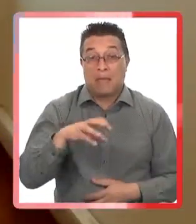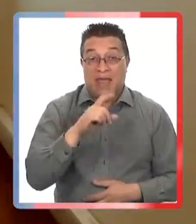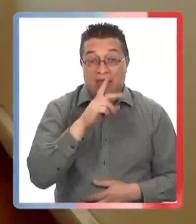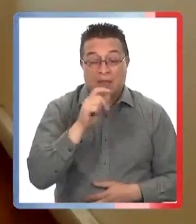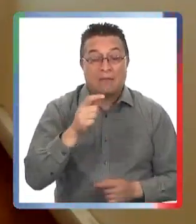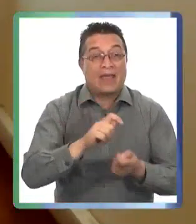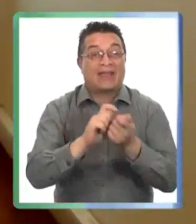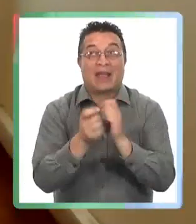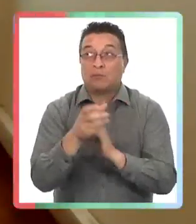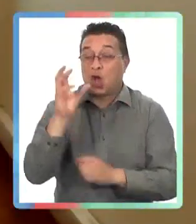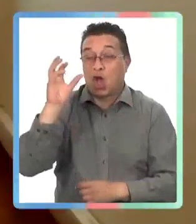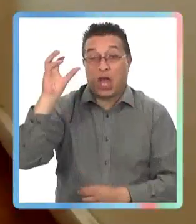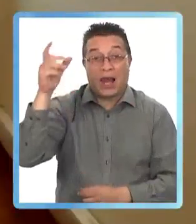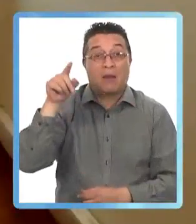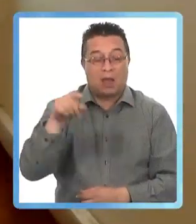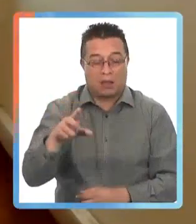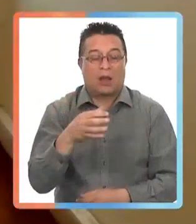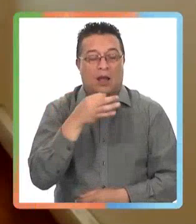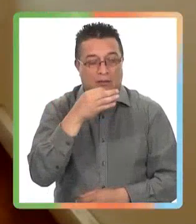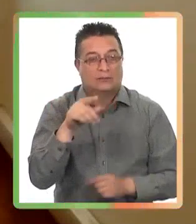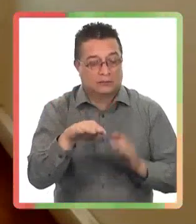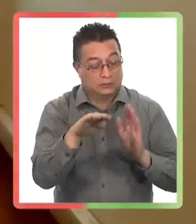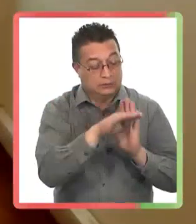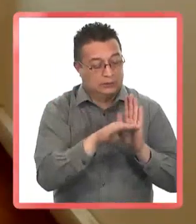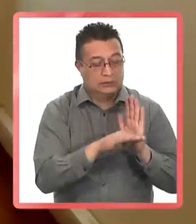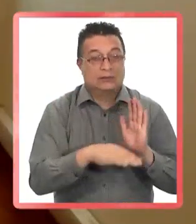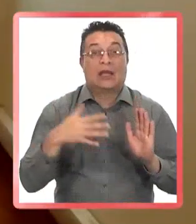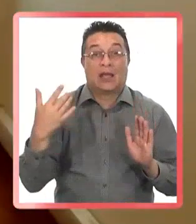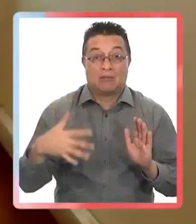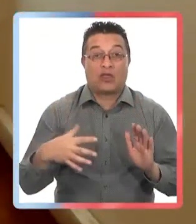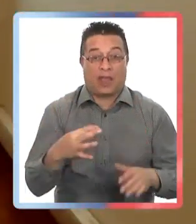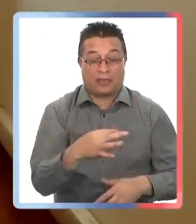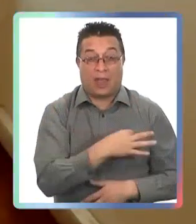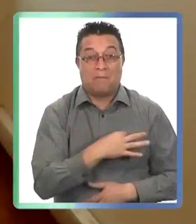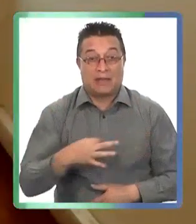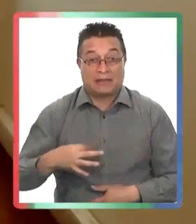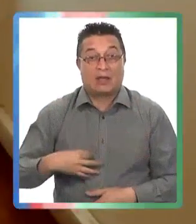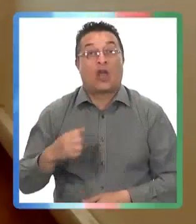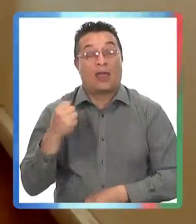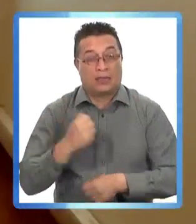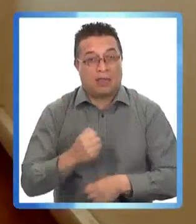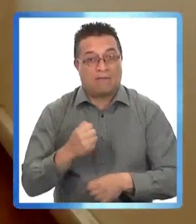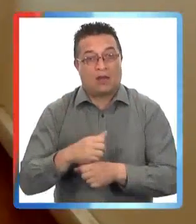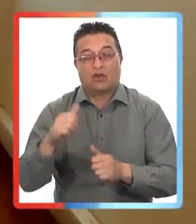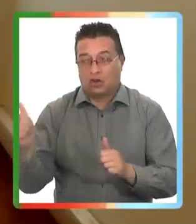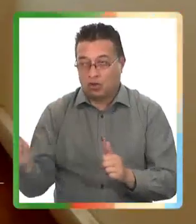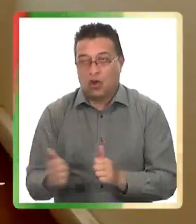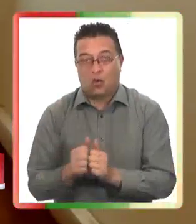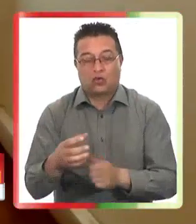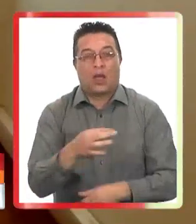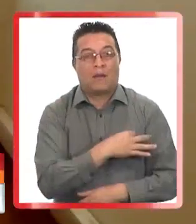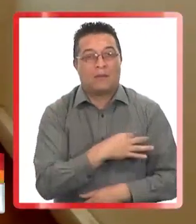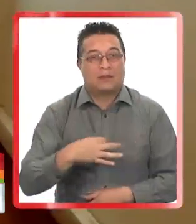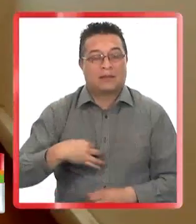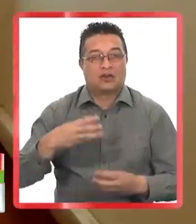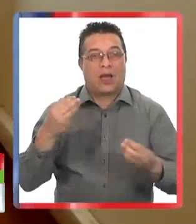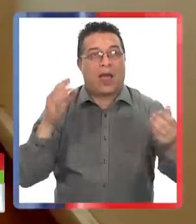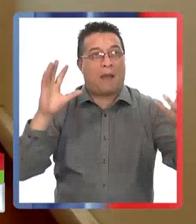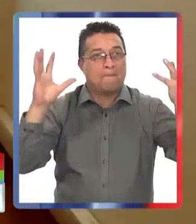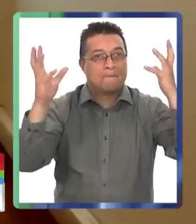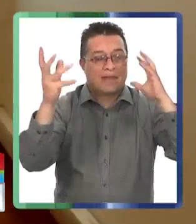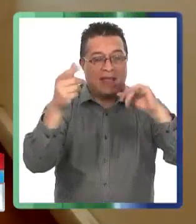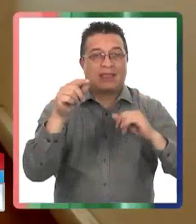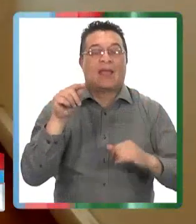del cambio climático, ciertamente esta es una agenda importante del Ministerio, que estamos trabajando de la mano además con el Ministerio de Medio Ambiente, con el